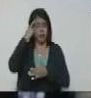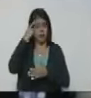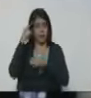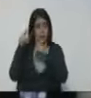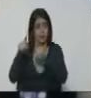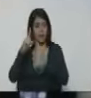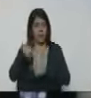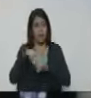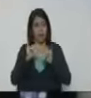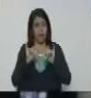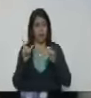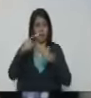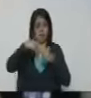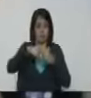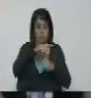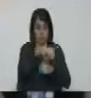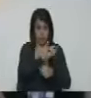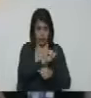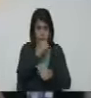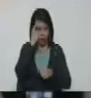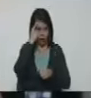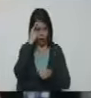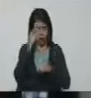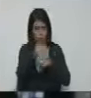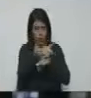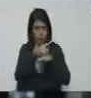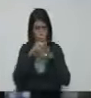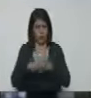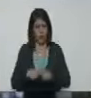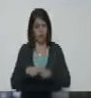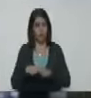e incluso los miembros de ustedes lo saben, que